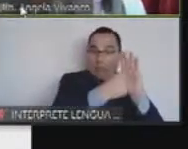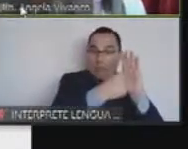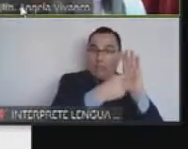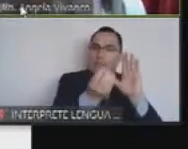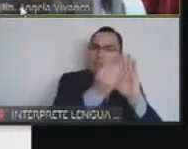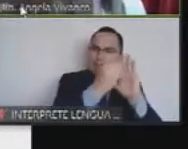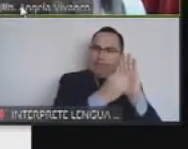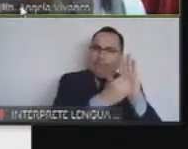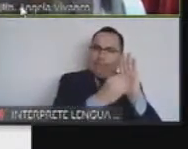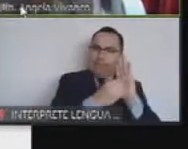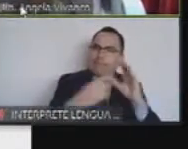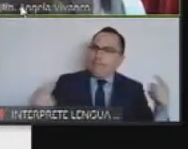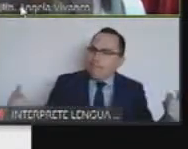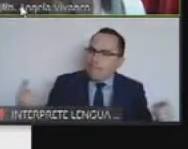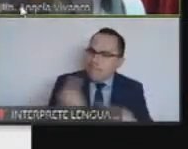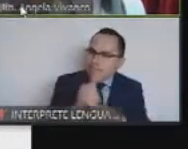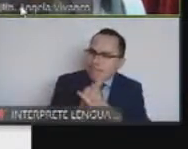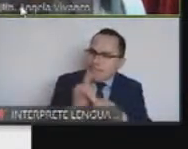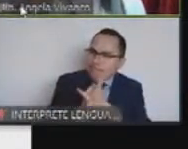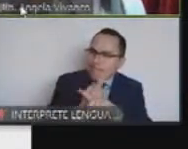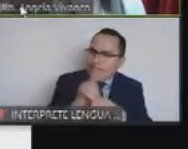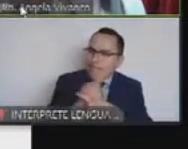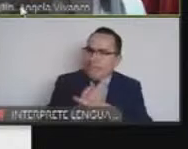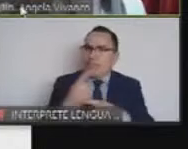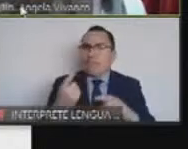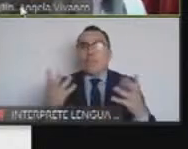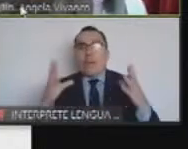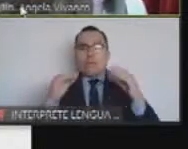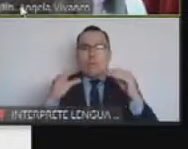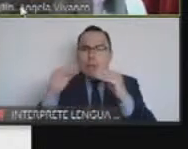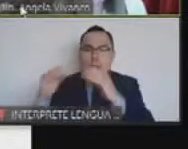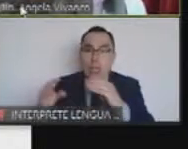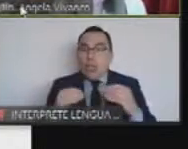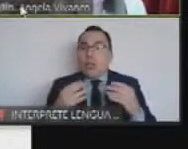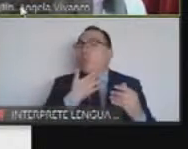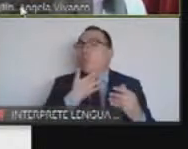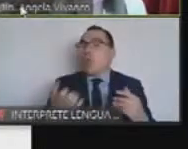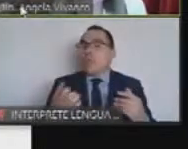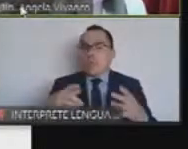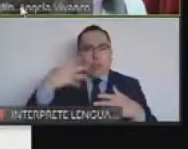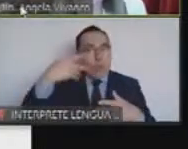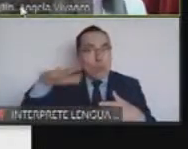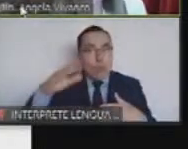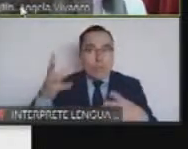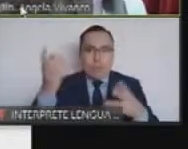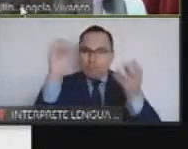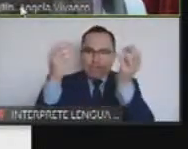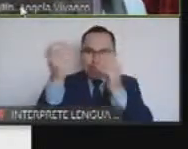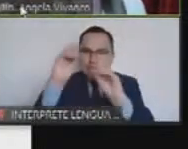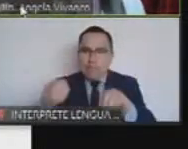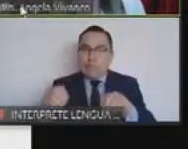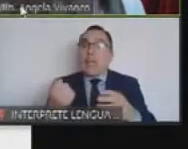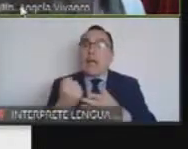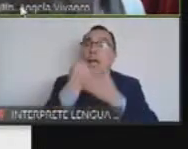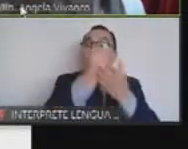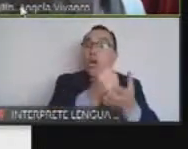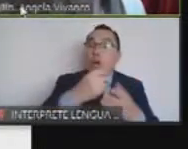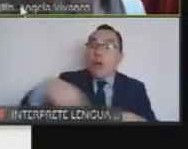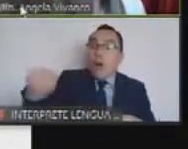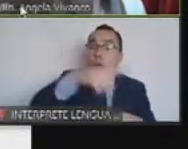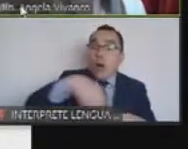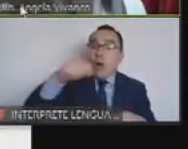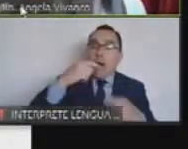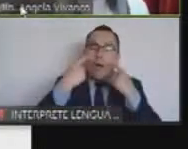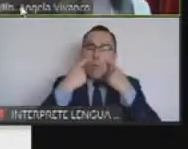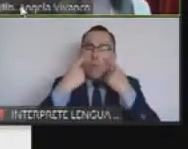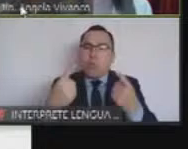constitucional y que, por supuesto, también es un telón de fondo relevante respecto de cómo se van orientando dentro de este